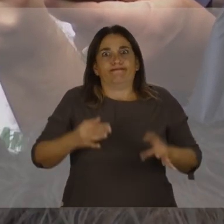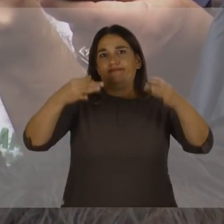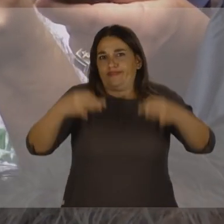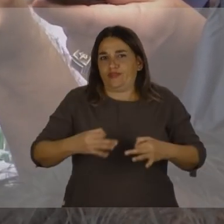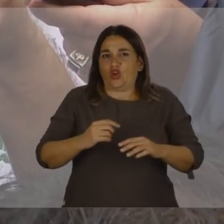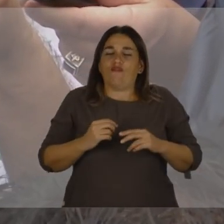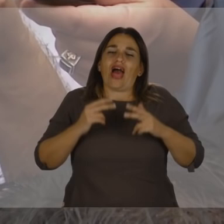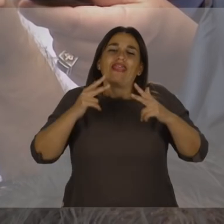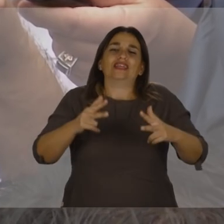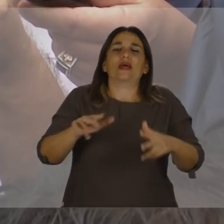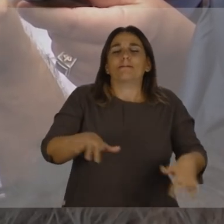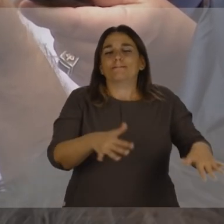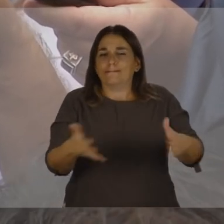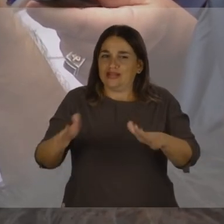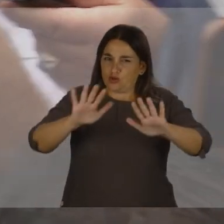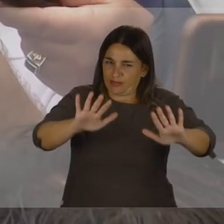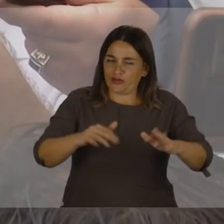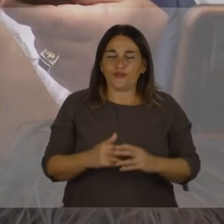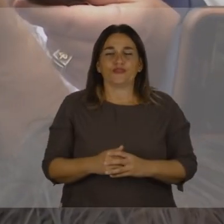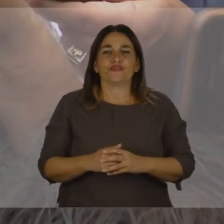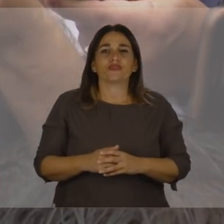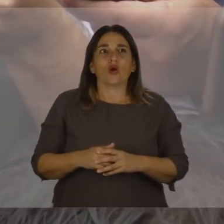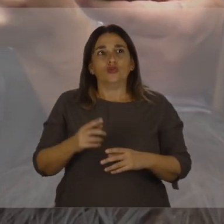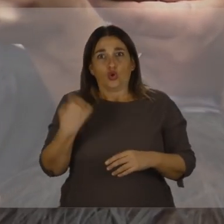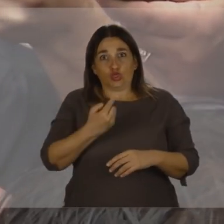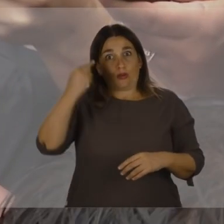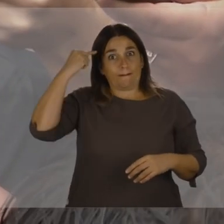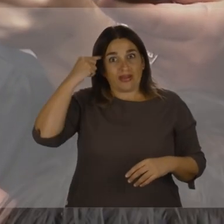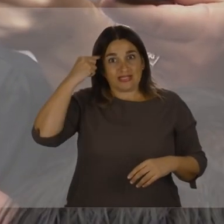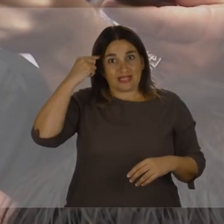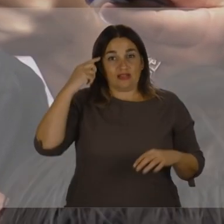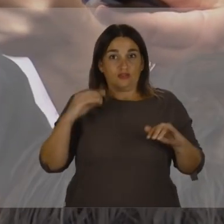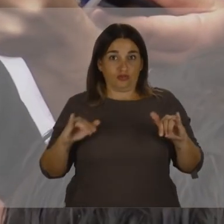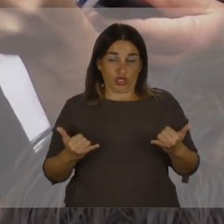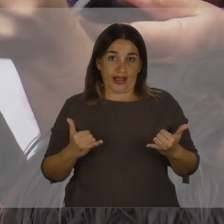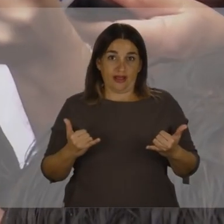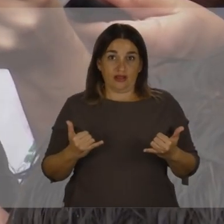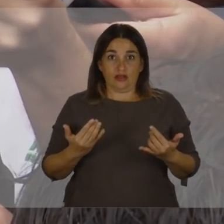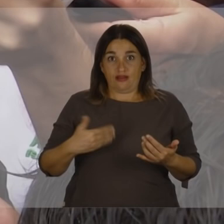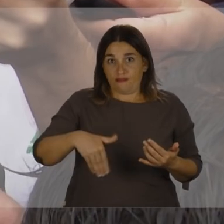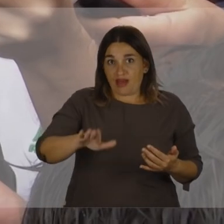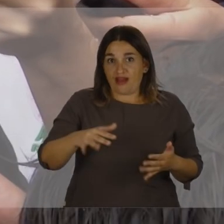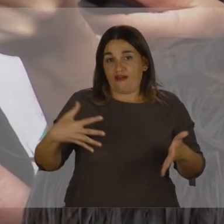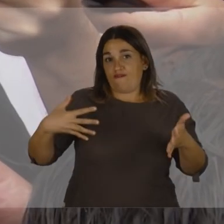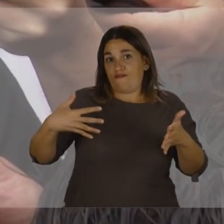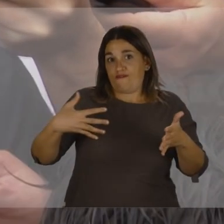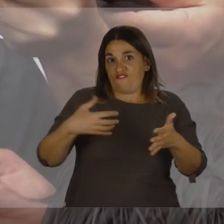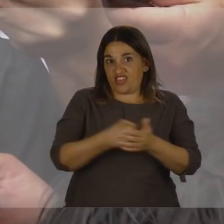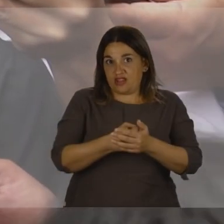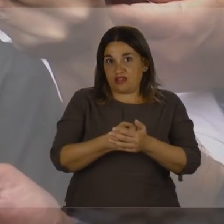tómenlo con alfileres. El cálculo primario que hemos hecho, que es sobre